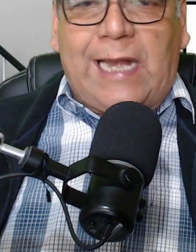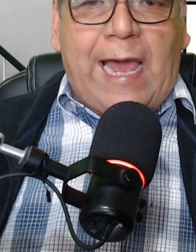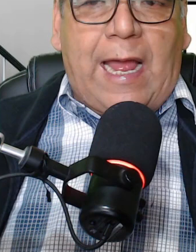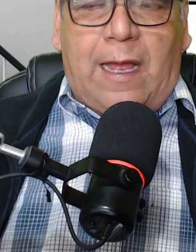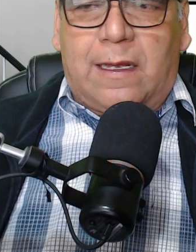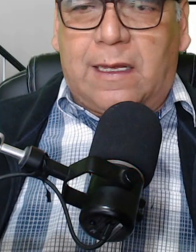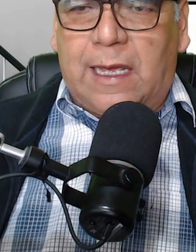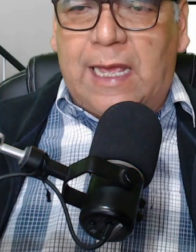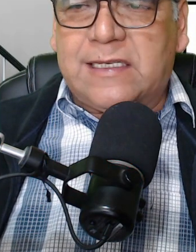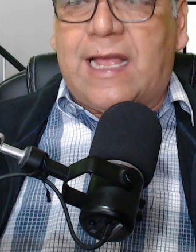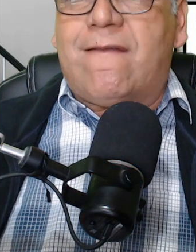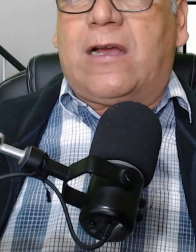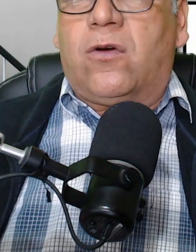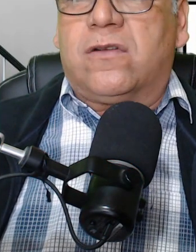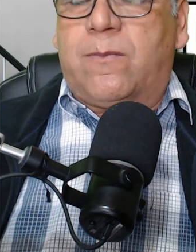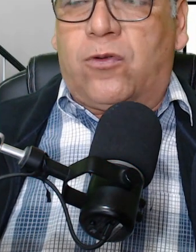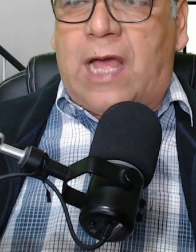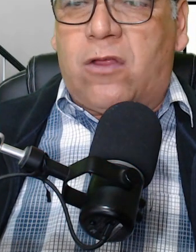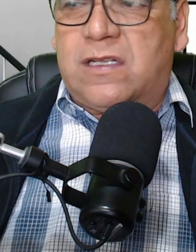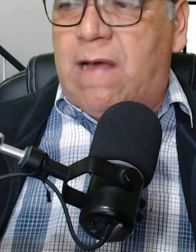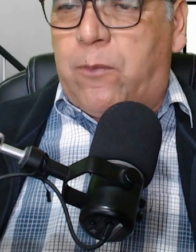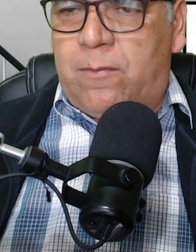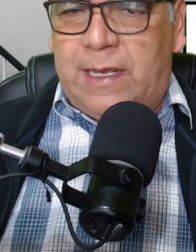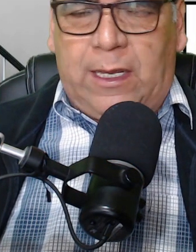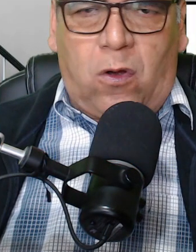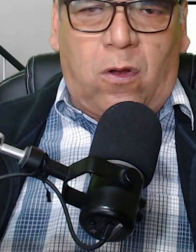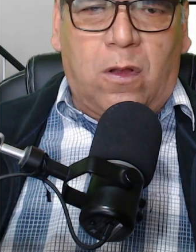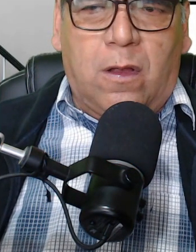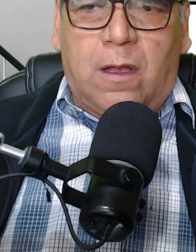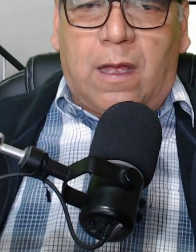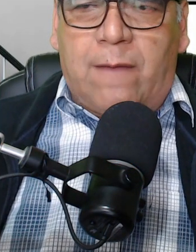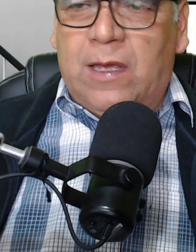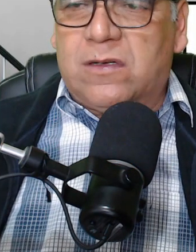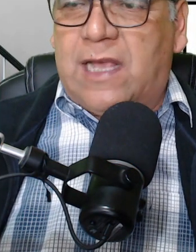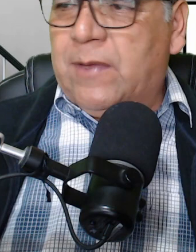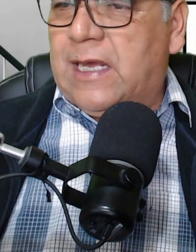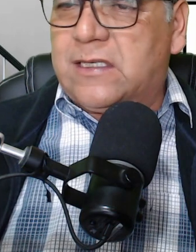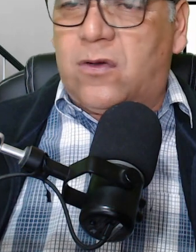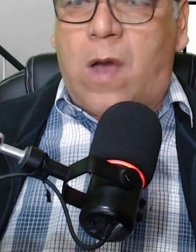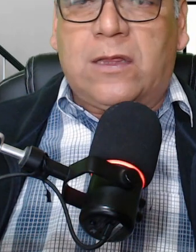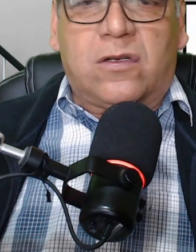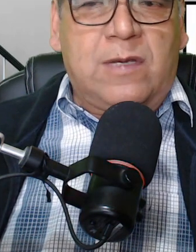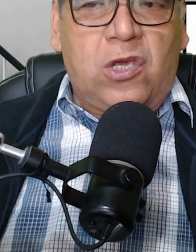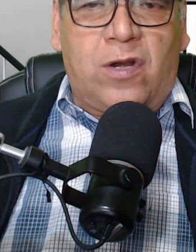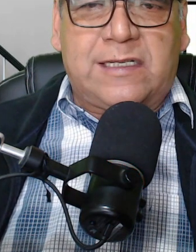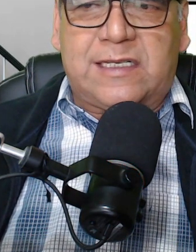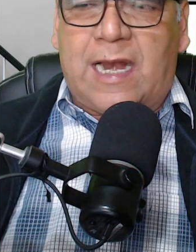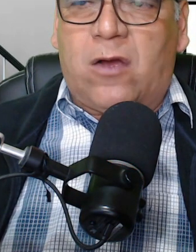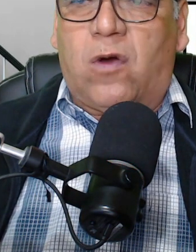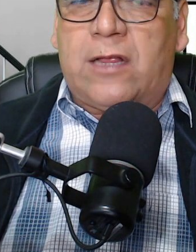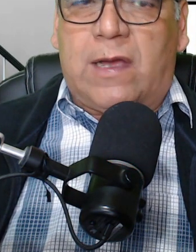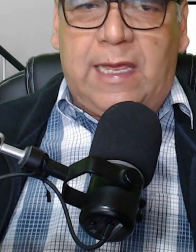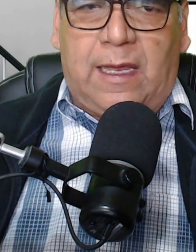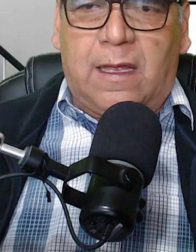muy clara. Estaba con los diputados de Va por México. Amigos y amigas, ¿cuántos millones